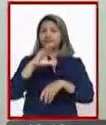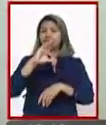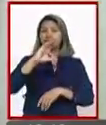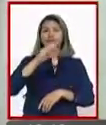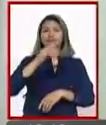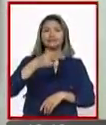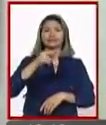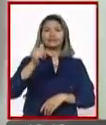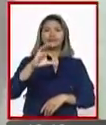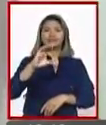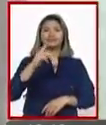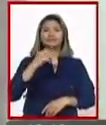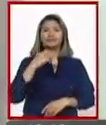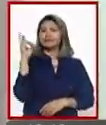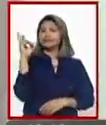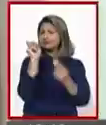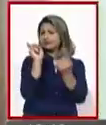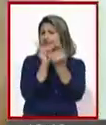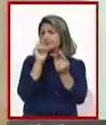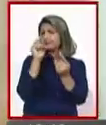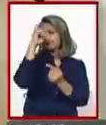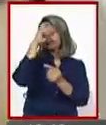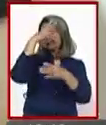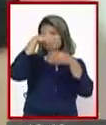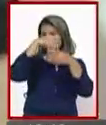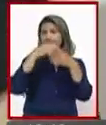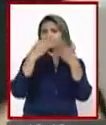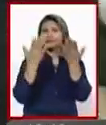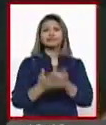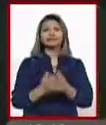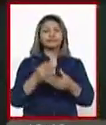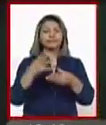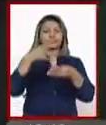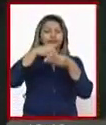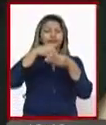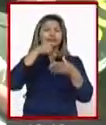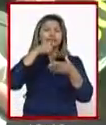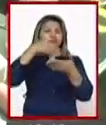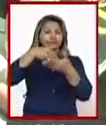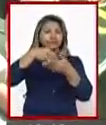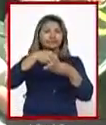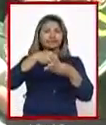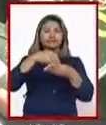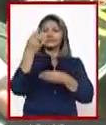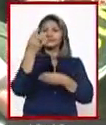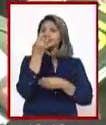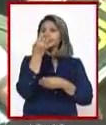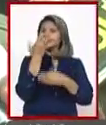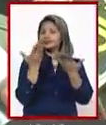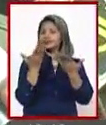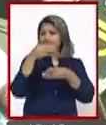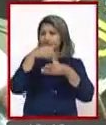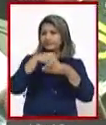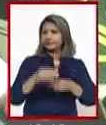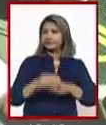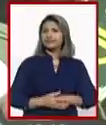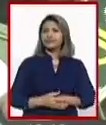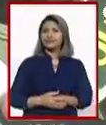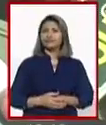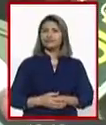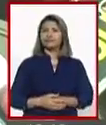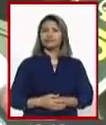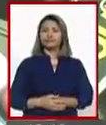Chacarilla interceptaron un vehículo sospechoso. En el interior de este encontraron sobres de marihuana. Al hacer la requisa correspondiente,